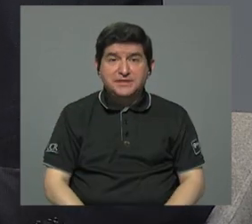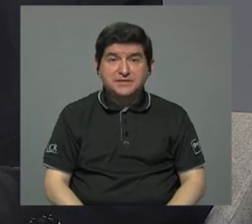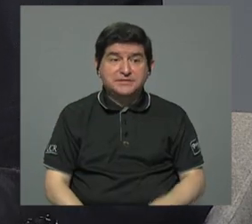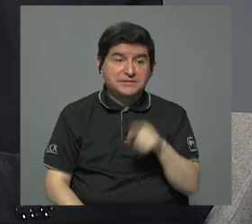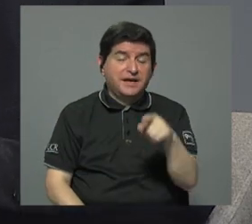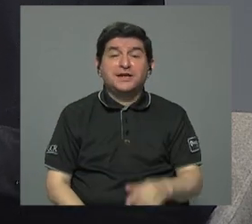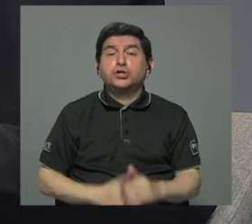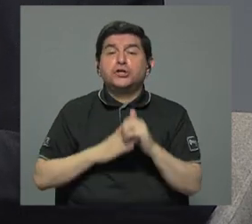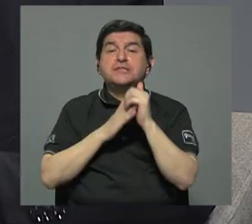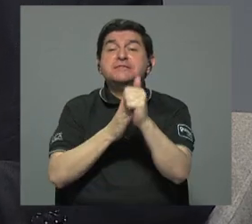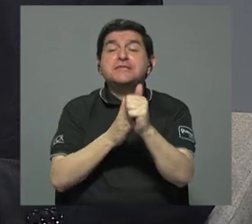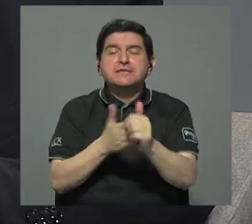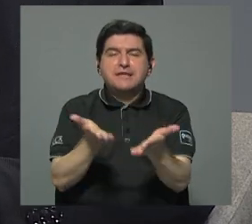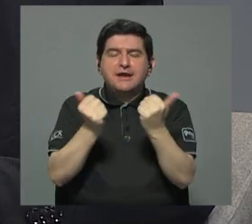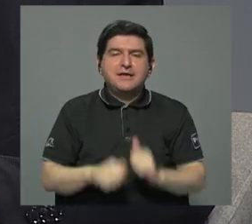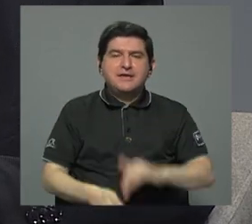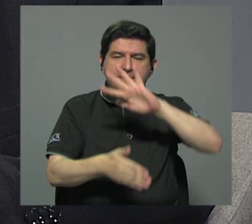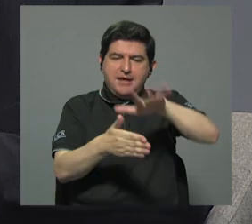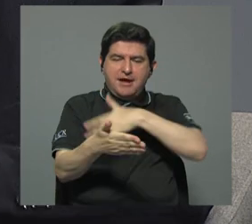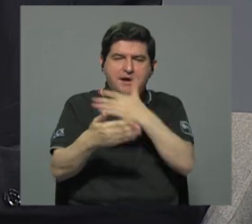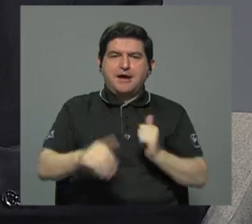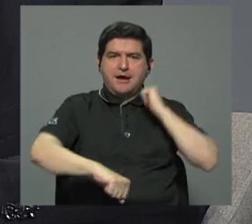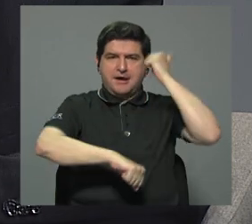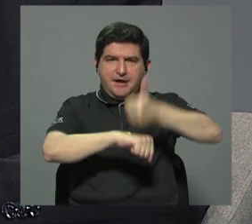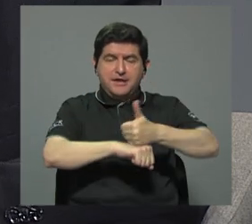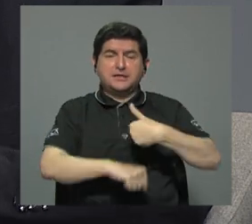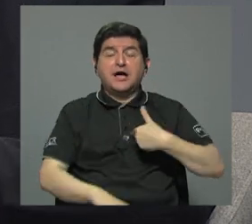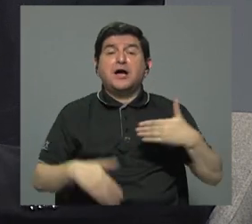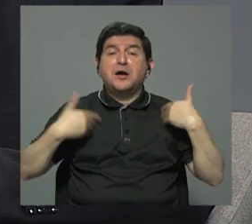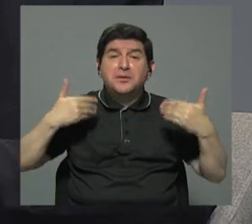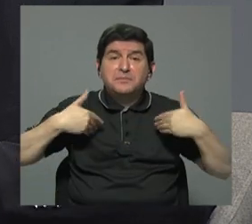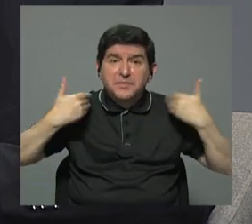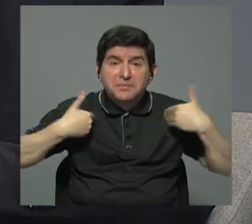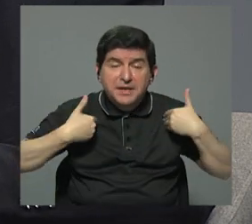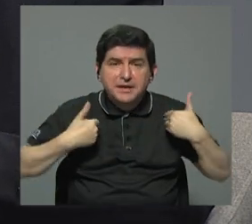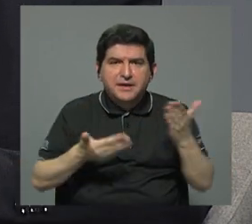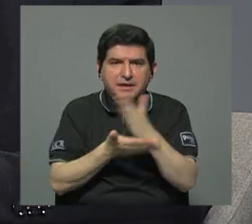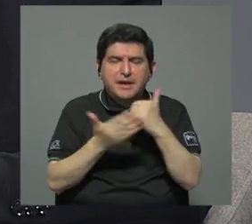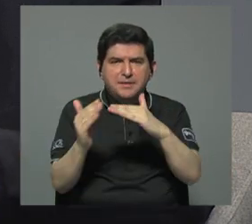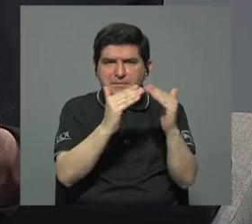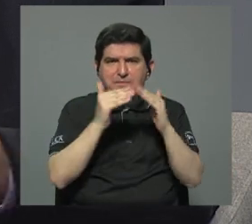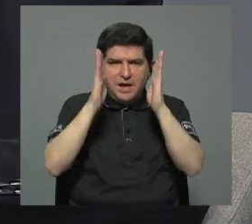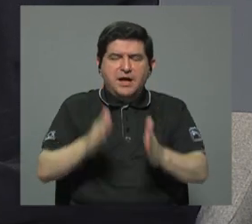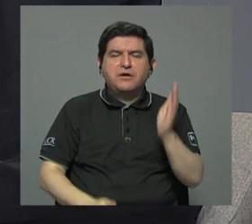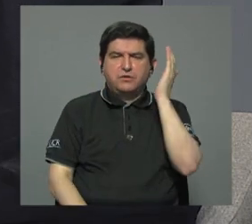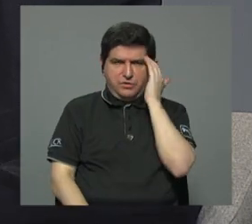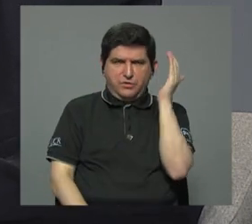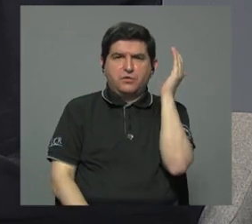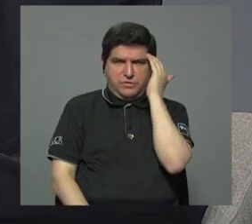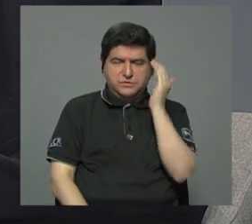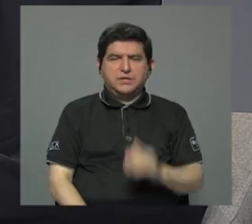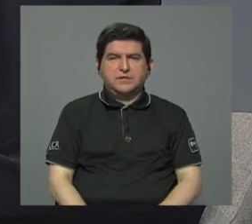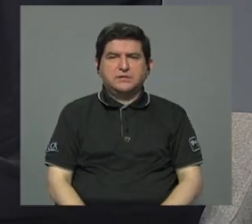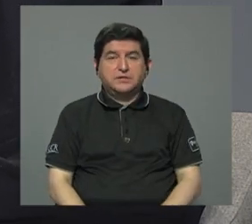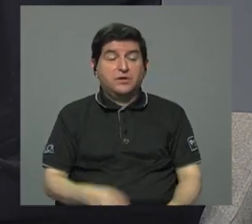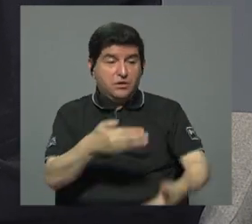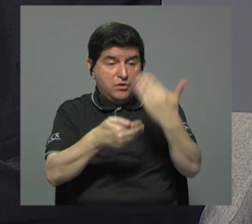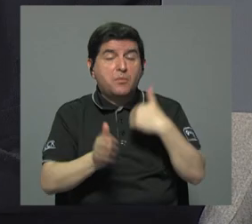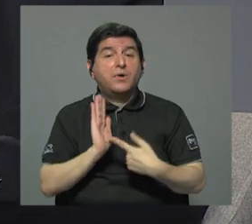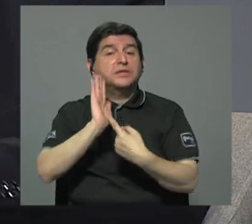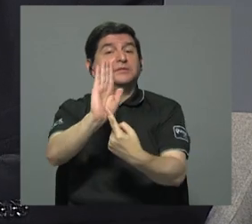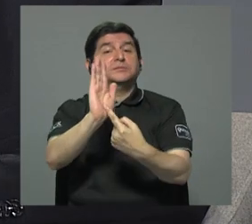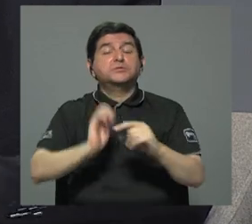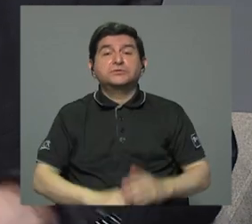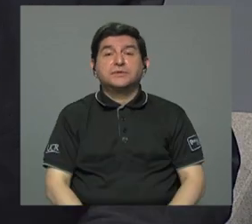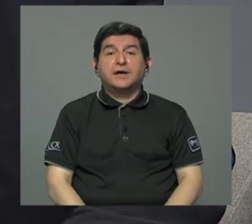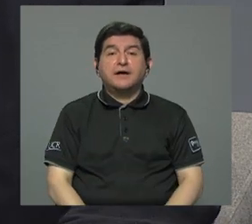la batuta y que quiere imponernos su agenda, y a mí me alegra profundamente que una parte de la ciudadanía sea consciente de eso, como lo que se acaba de expresar,